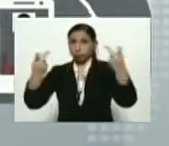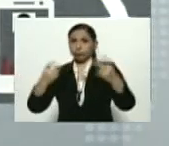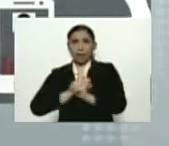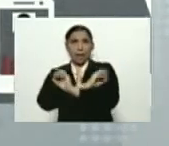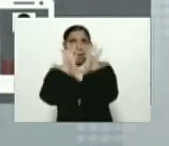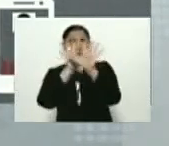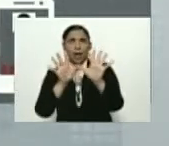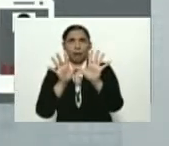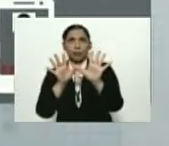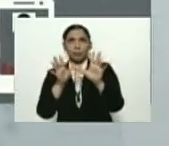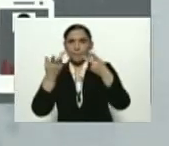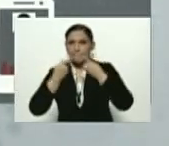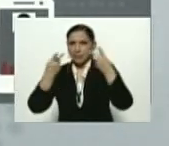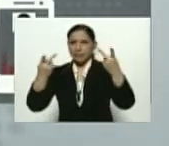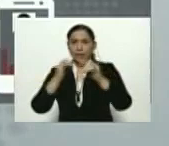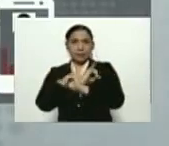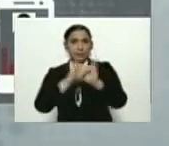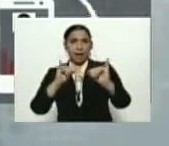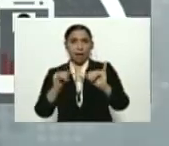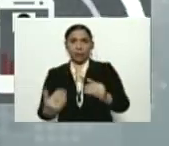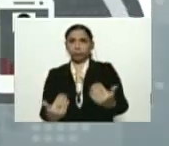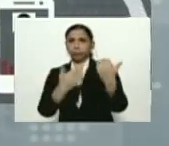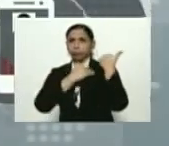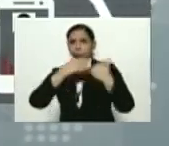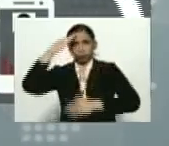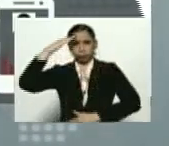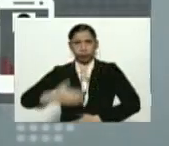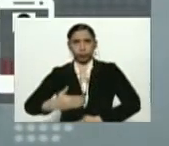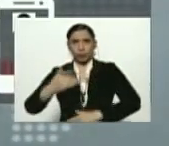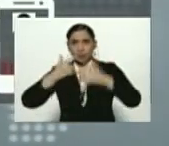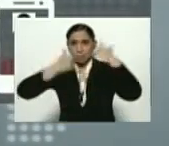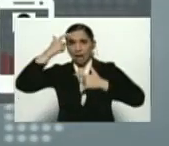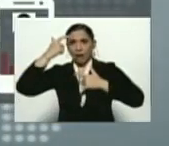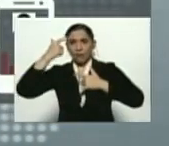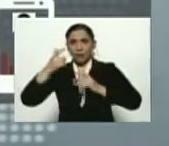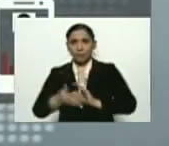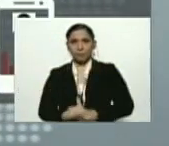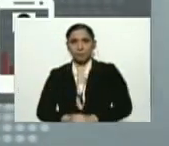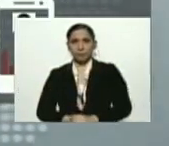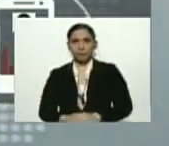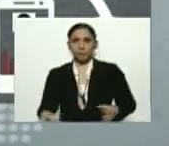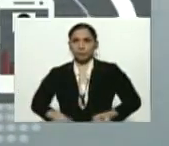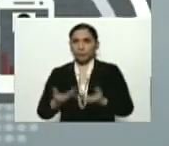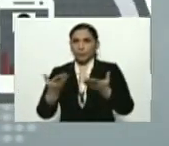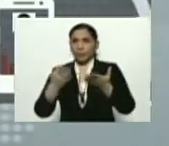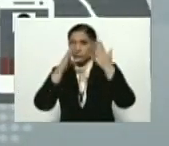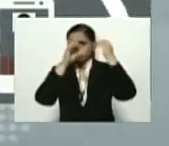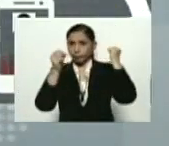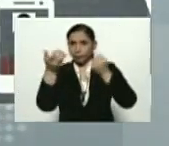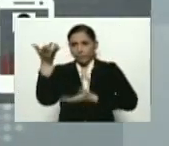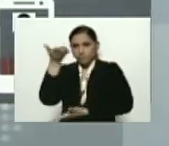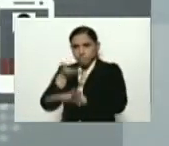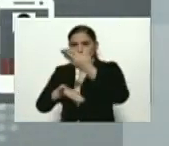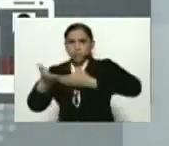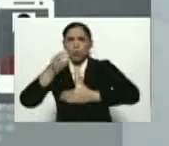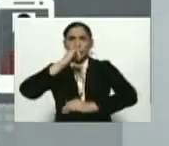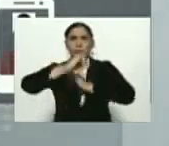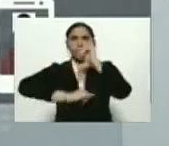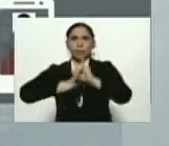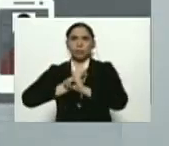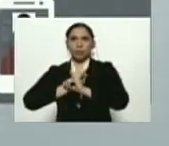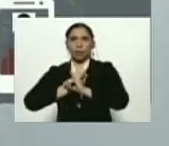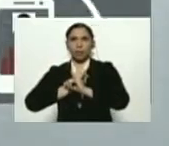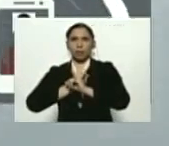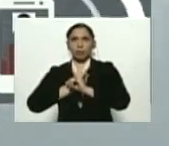son mensajes que ya el comandante Chávez llevaba a los espacios de la diplomacia internacional, en